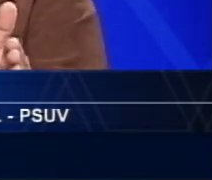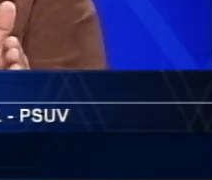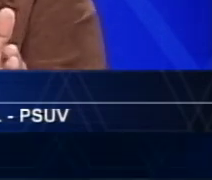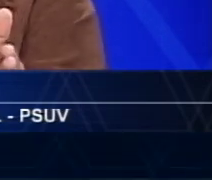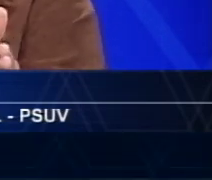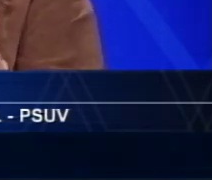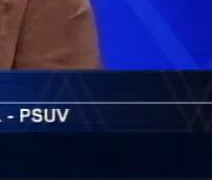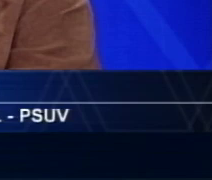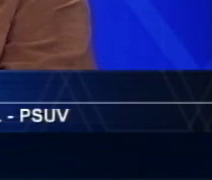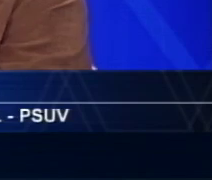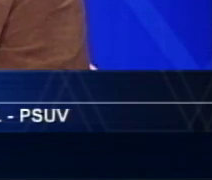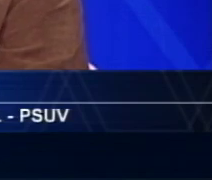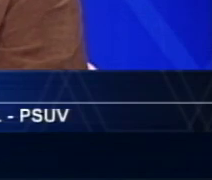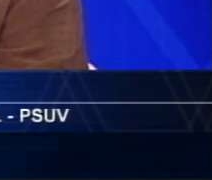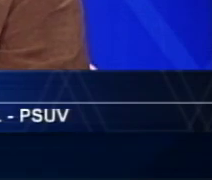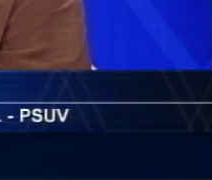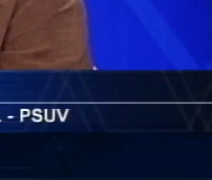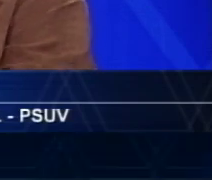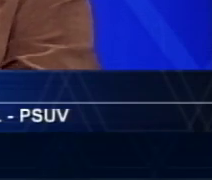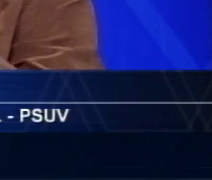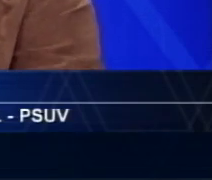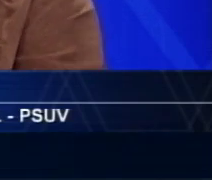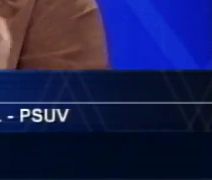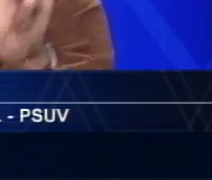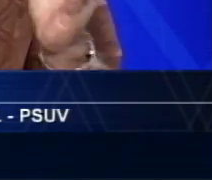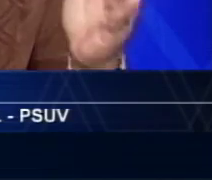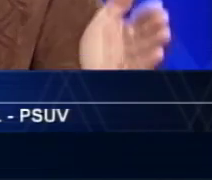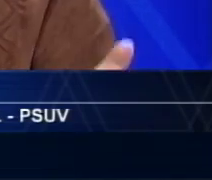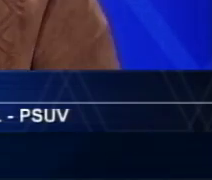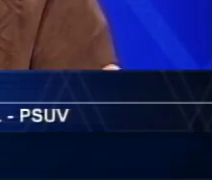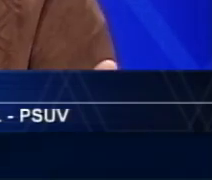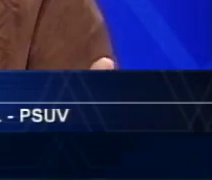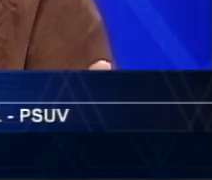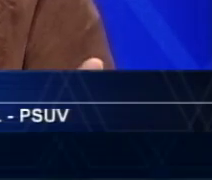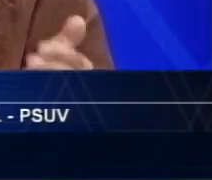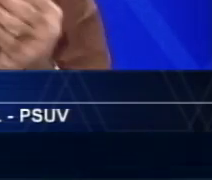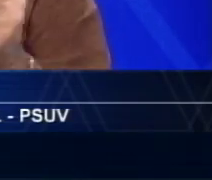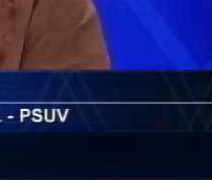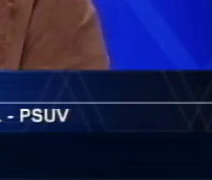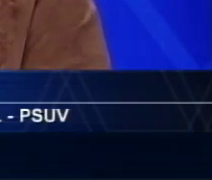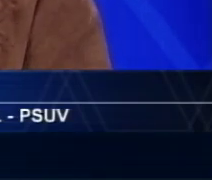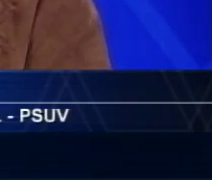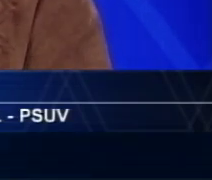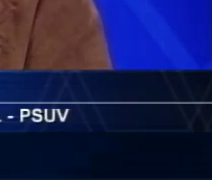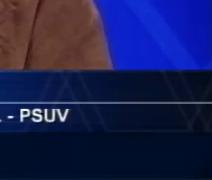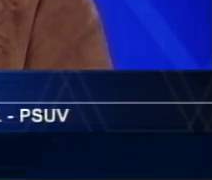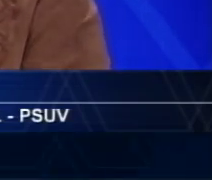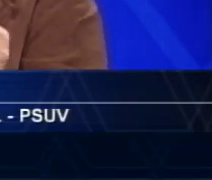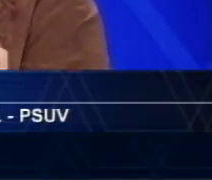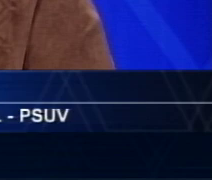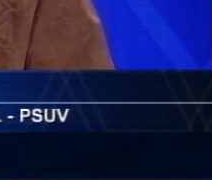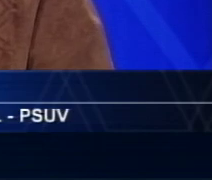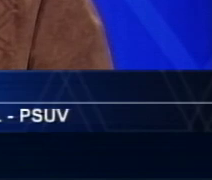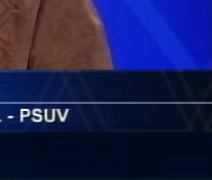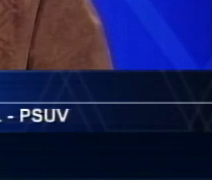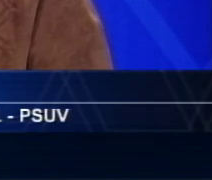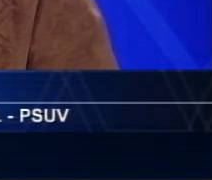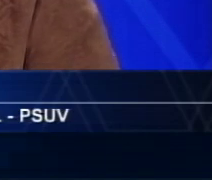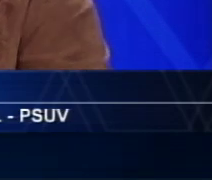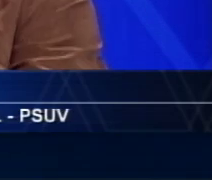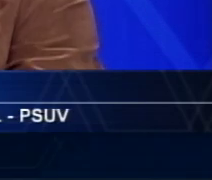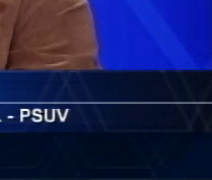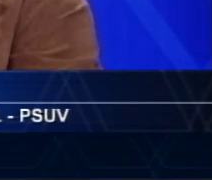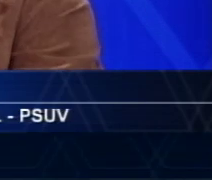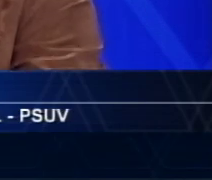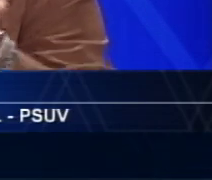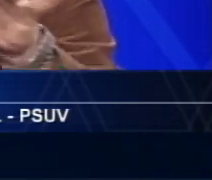lo que ha afectado a la economía venezolana, la caída abrupta de más de un 80% en los precios del petróleo a nivel internacional,